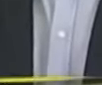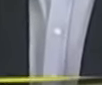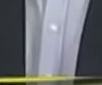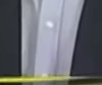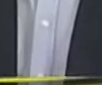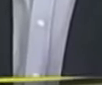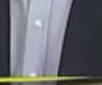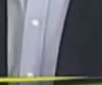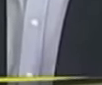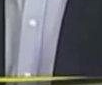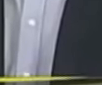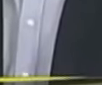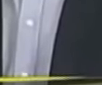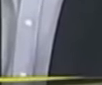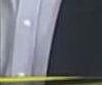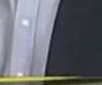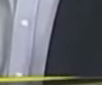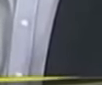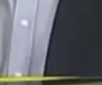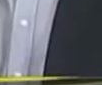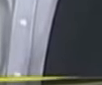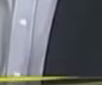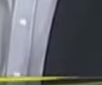como líderes y lideresas